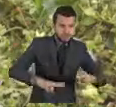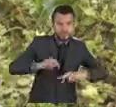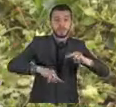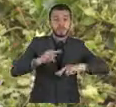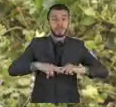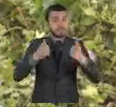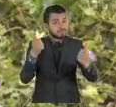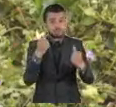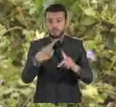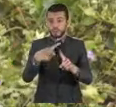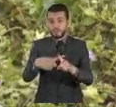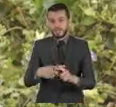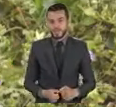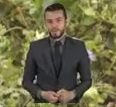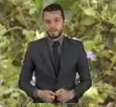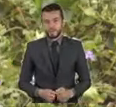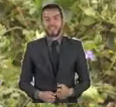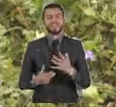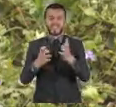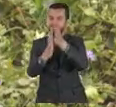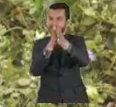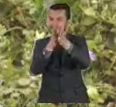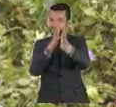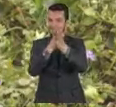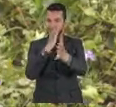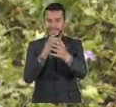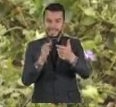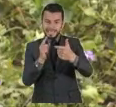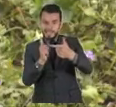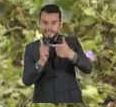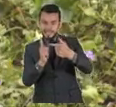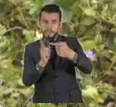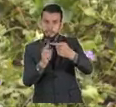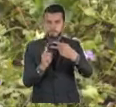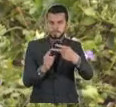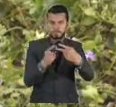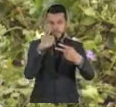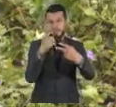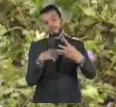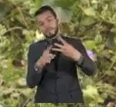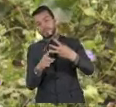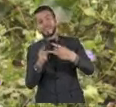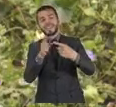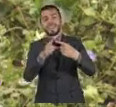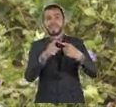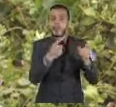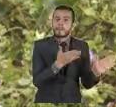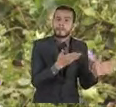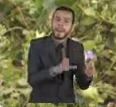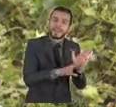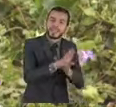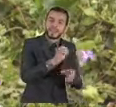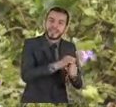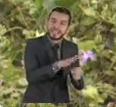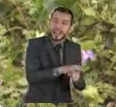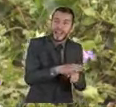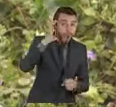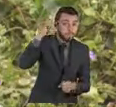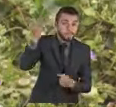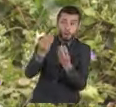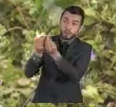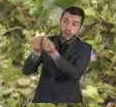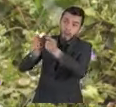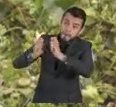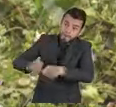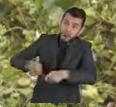que tenemos dos grandes herramientas, o tres tal vez. Nuestro plan de desarrollo ya aprobado para estos 4 años,